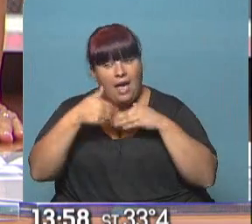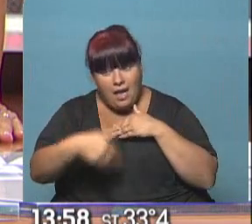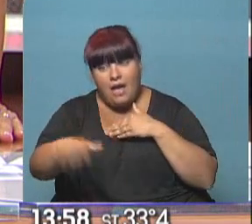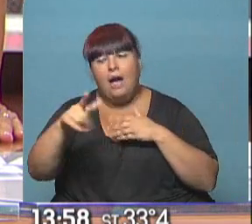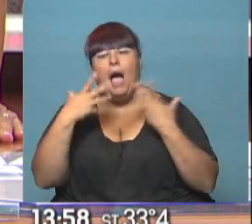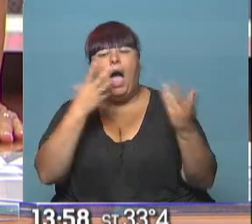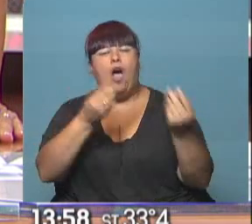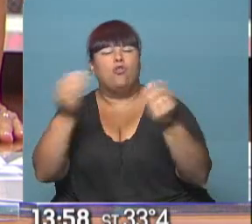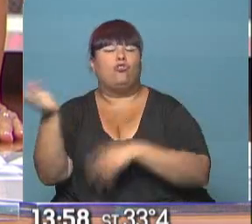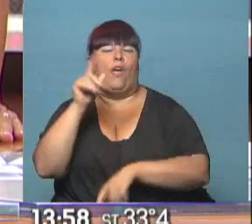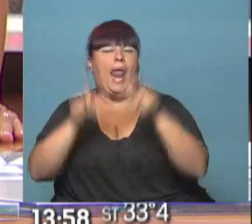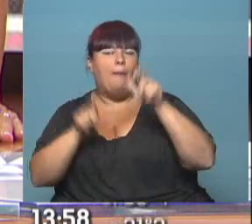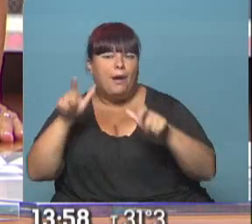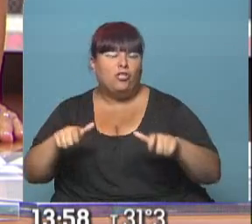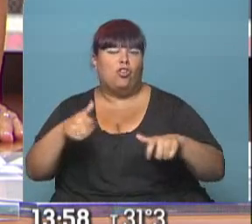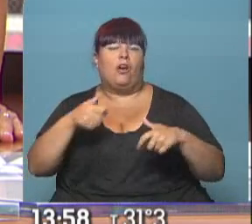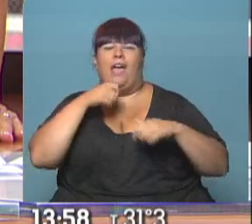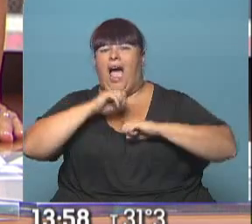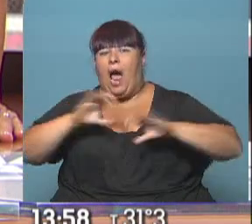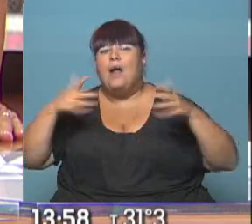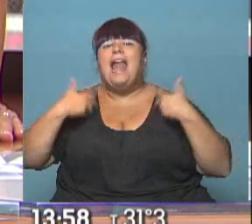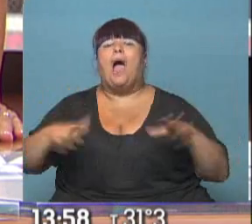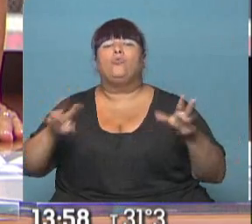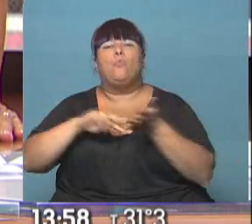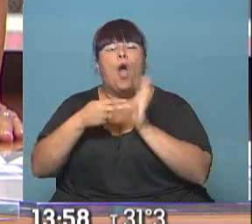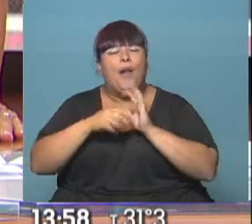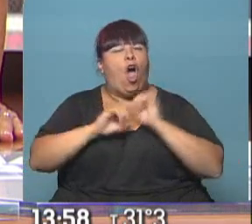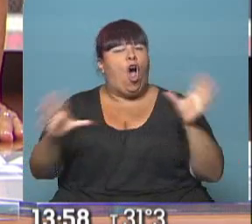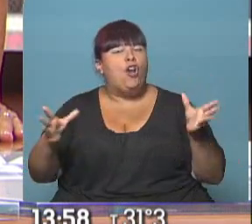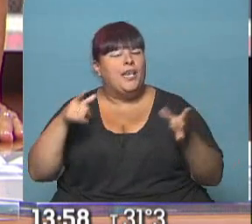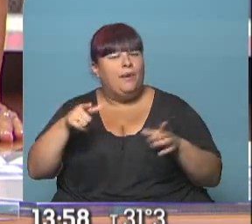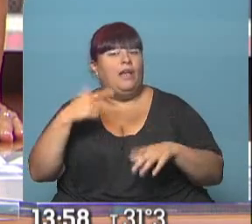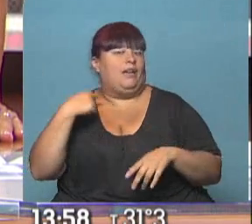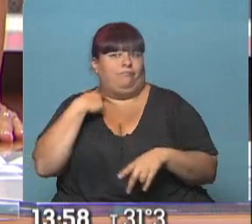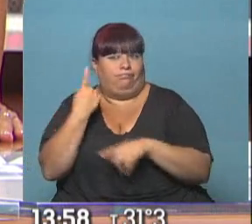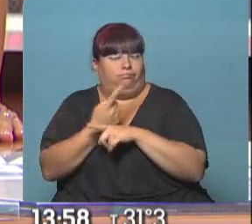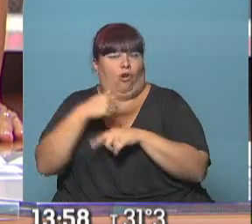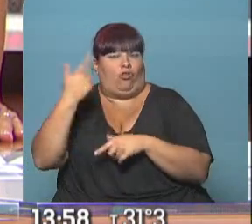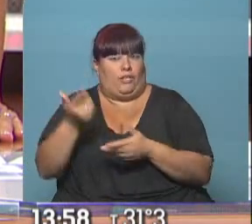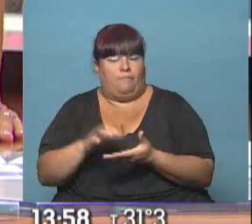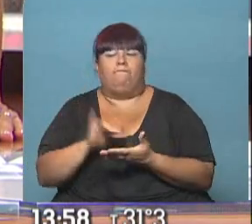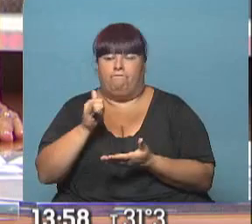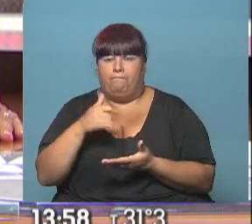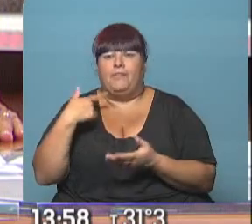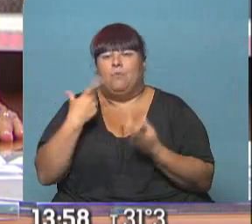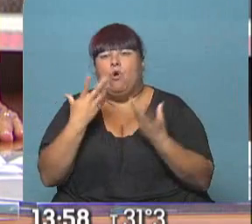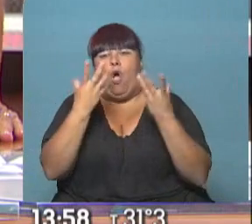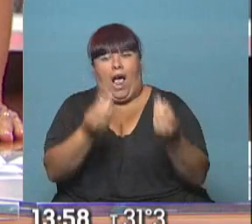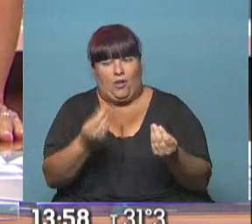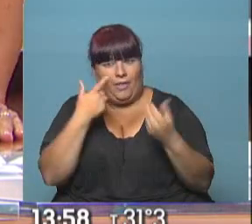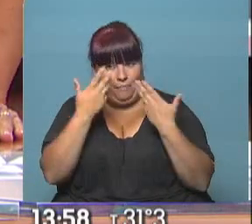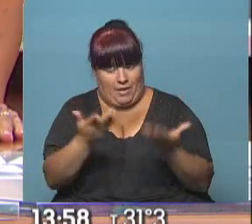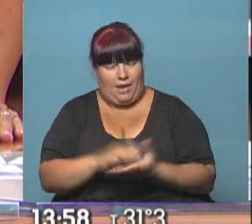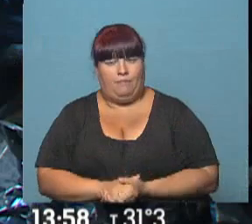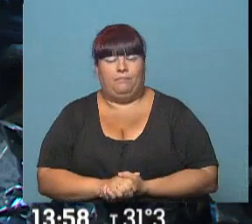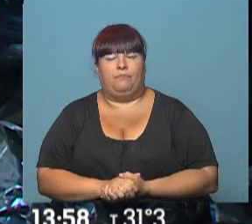aquí para ayudar a todos aquellos damnificados de catástrofes naturales y catástrofes que los exceden en tercer término. Exacto, nuestro granito de arena, lo podemos llevar